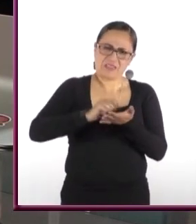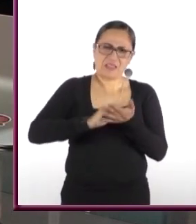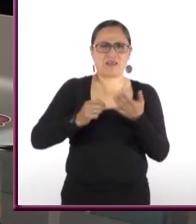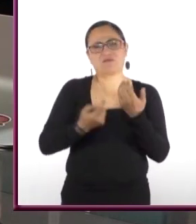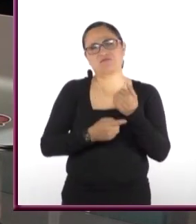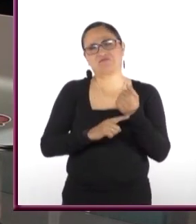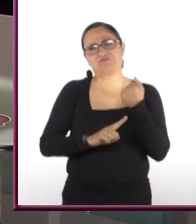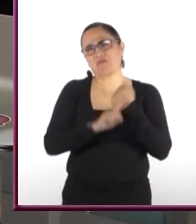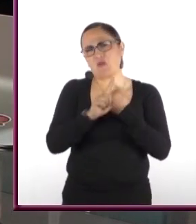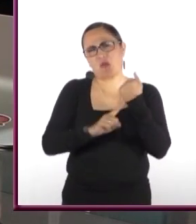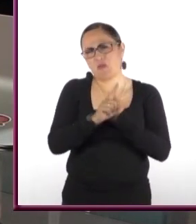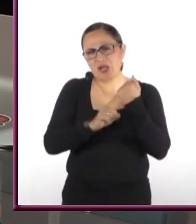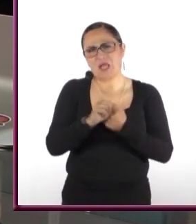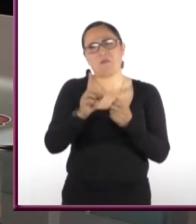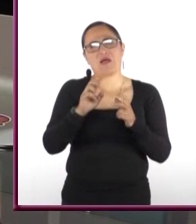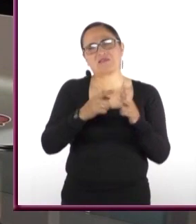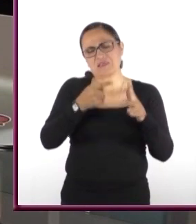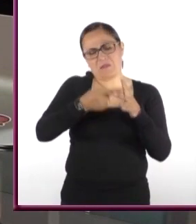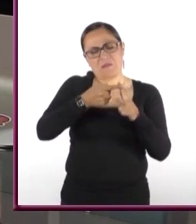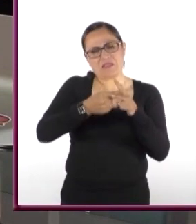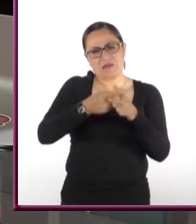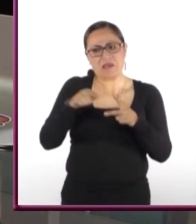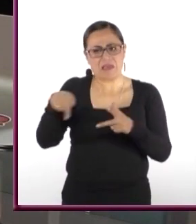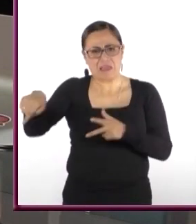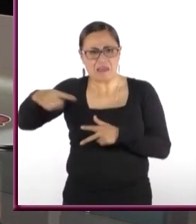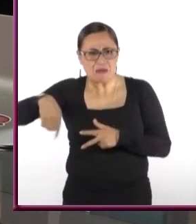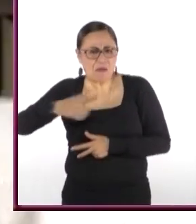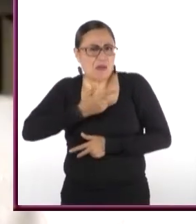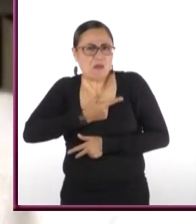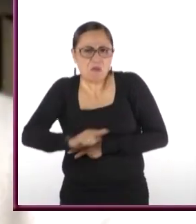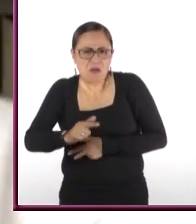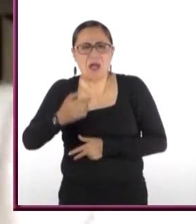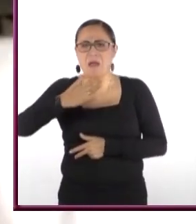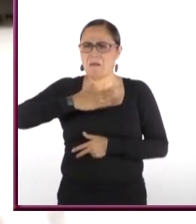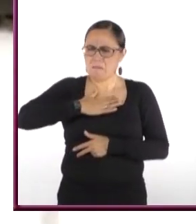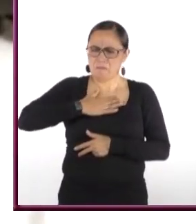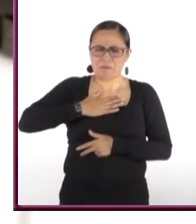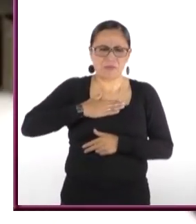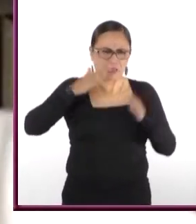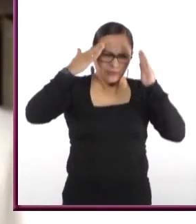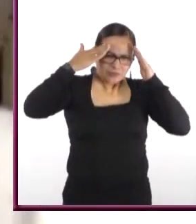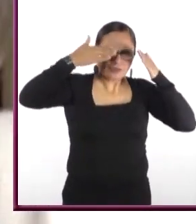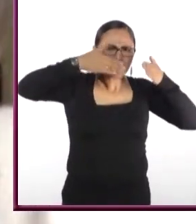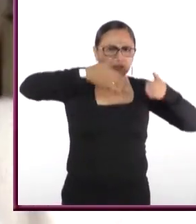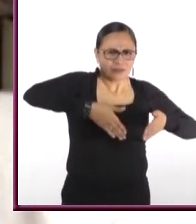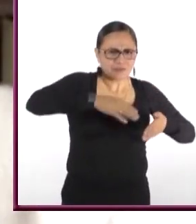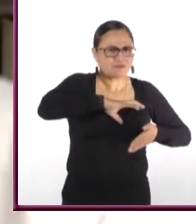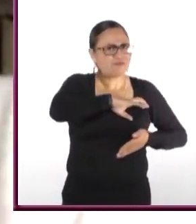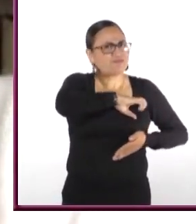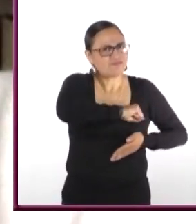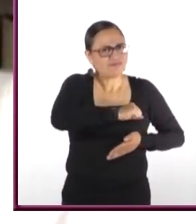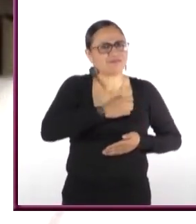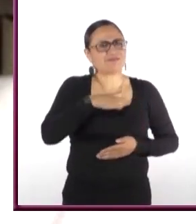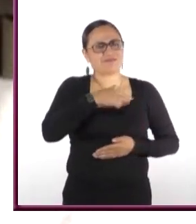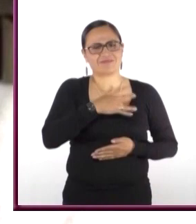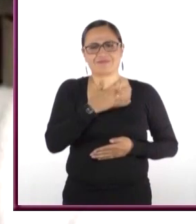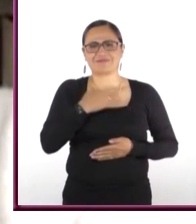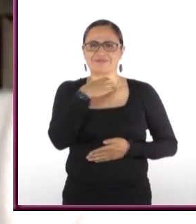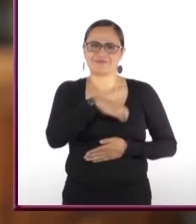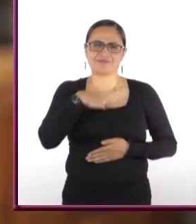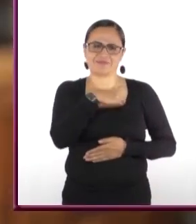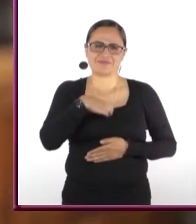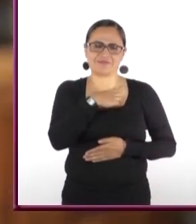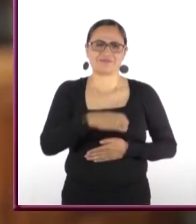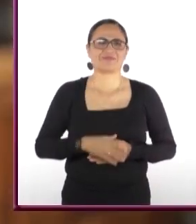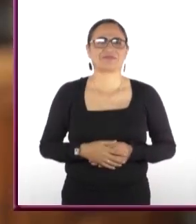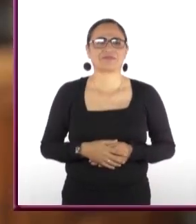determinantes de matrices y cosas así de terror para otras personas, y a mí me divertía muchísimo. Era de lo más divertido que había.